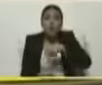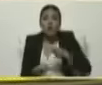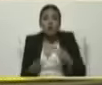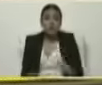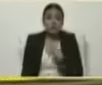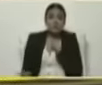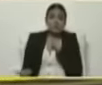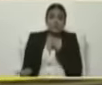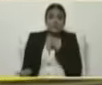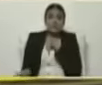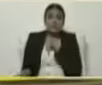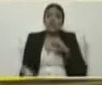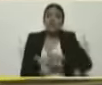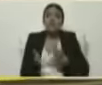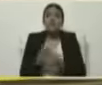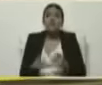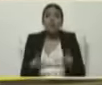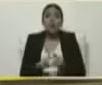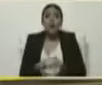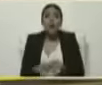Es peor que una guerra física.